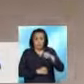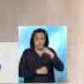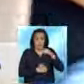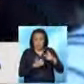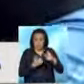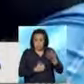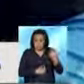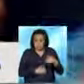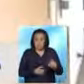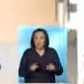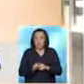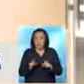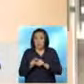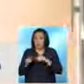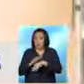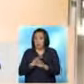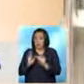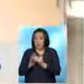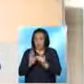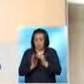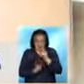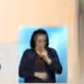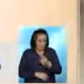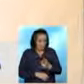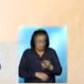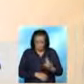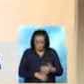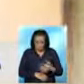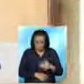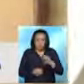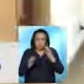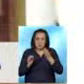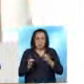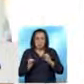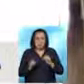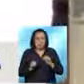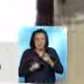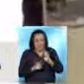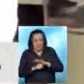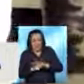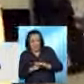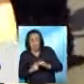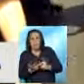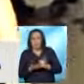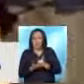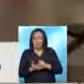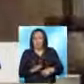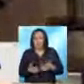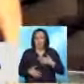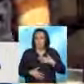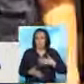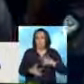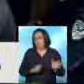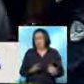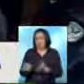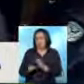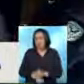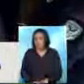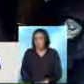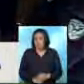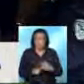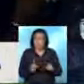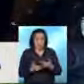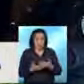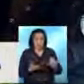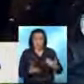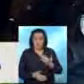también se encontraban en la casa. Al darse cuenta de lo ocurrido, decidieron encubrirla y ayudarla a deshacerse del cadáver. Pero antes